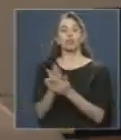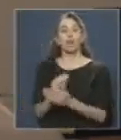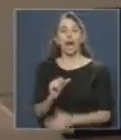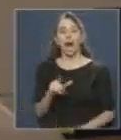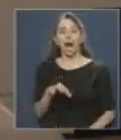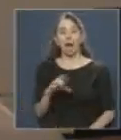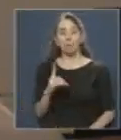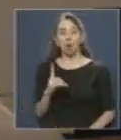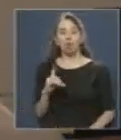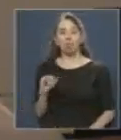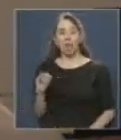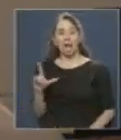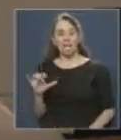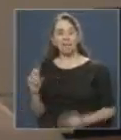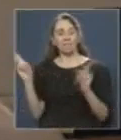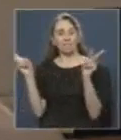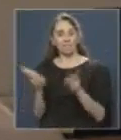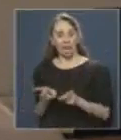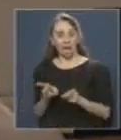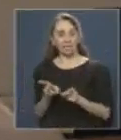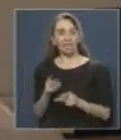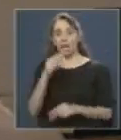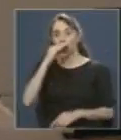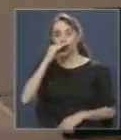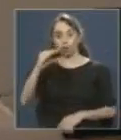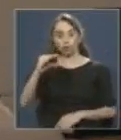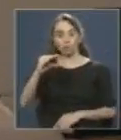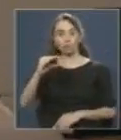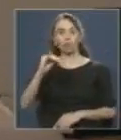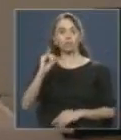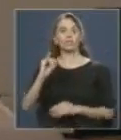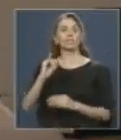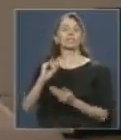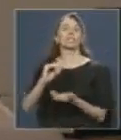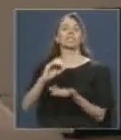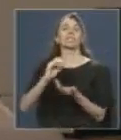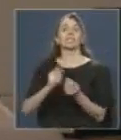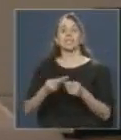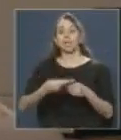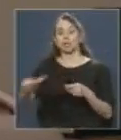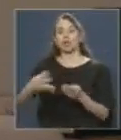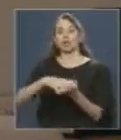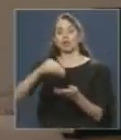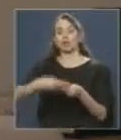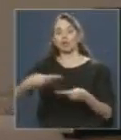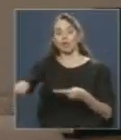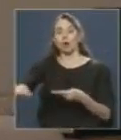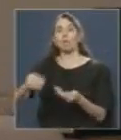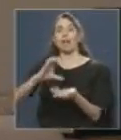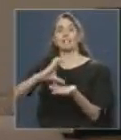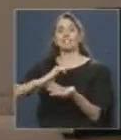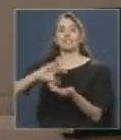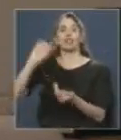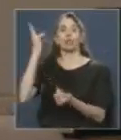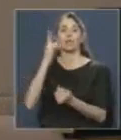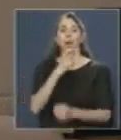de Concepción y a su respectivo Centro General de Padres y Apoderados. He dicho, señor